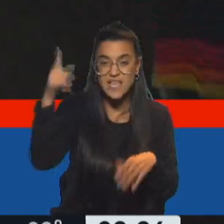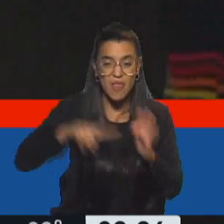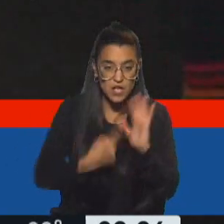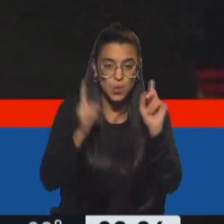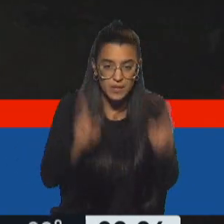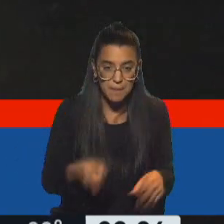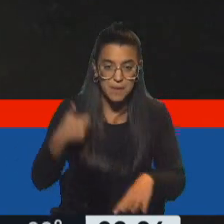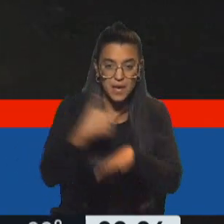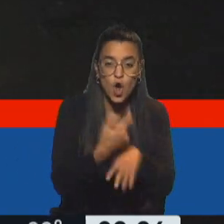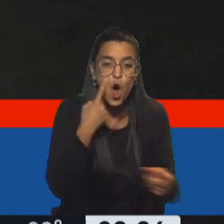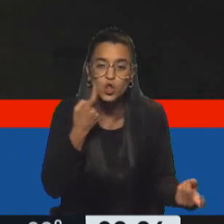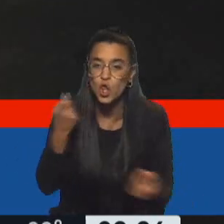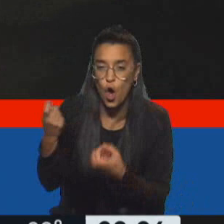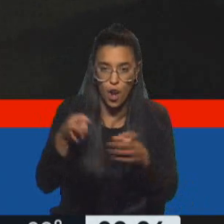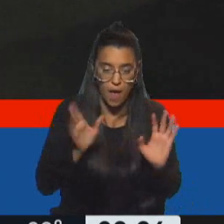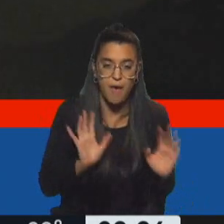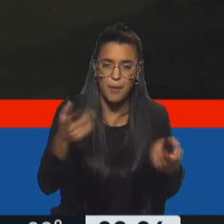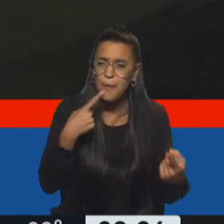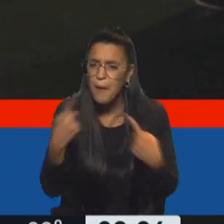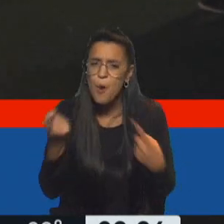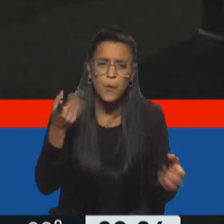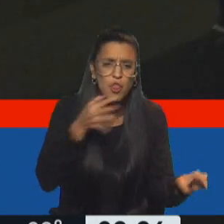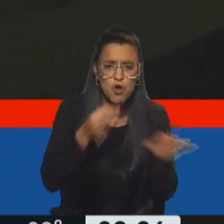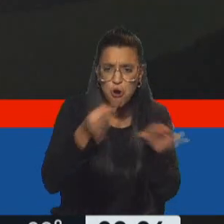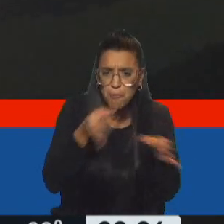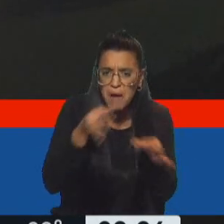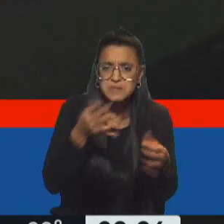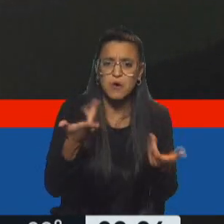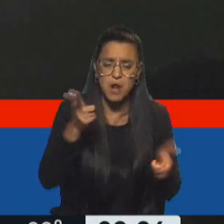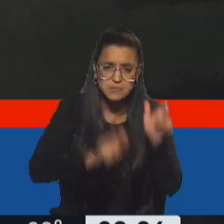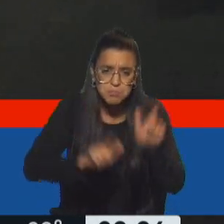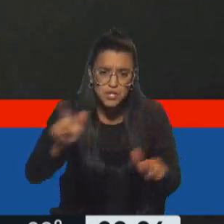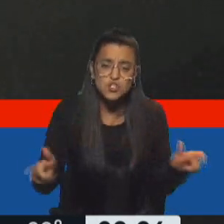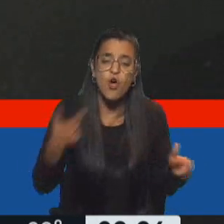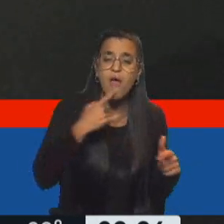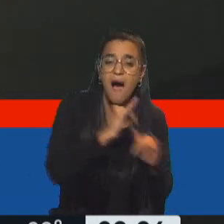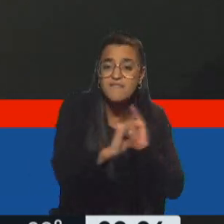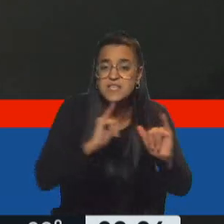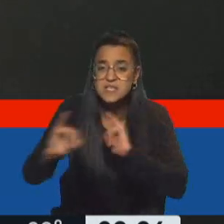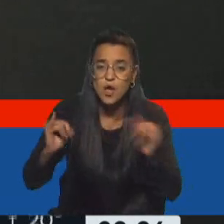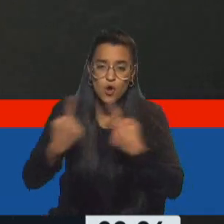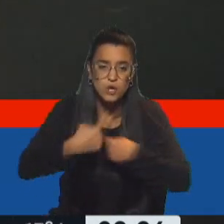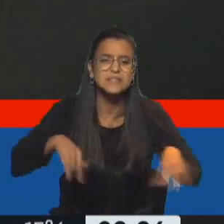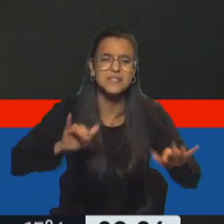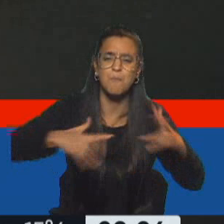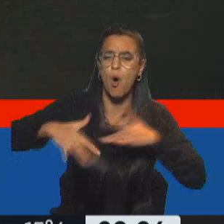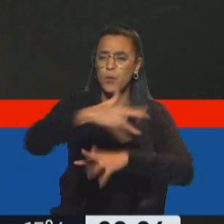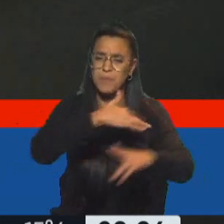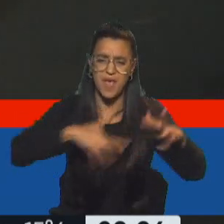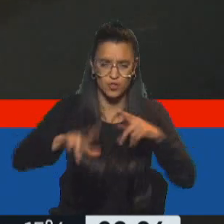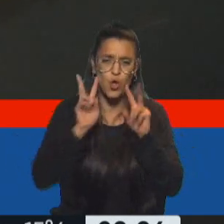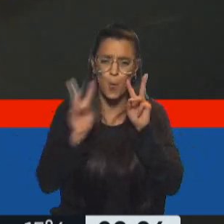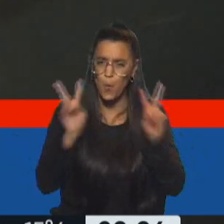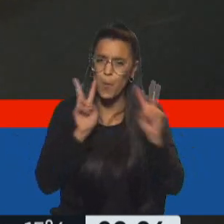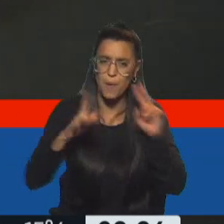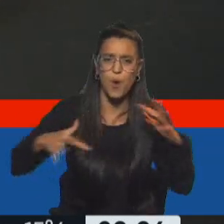justamente controlando eso. Los vemos que charlan con la gente, les dan indicaciones. Y se ve otro movimiento, justamente Dani, esto.